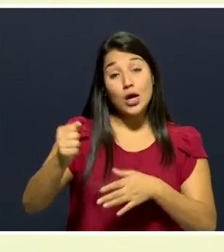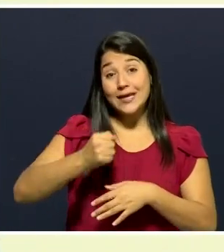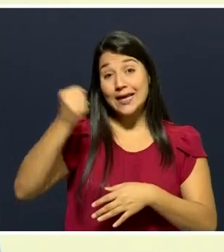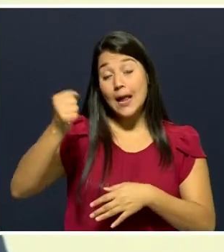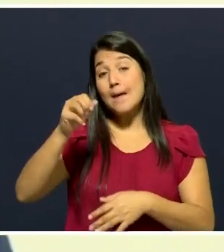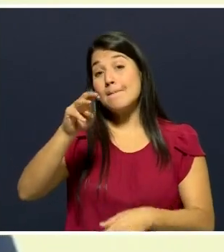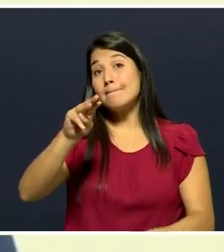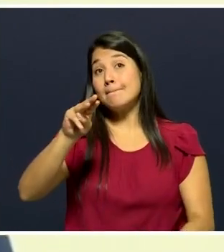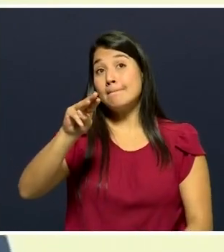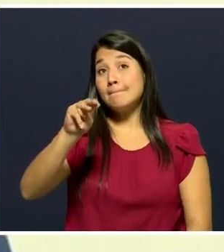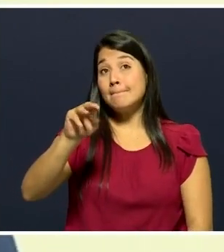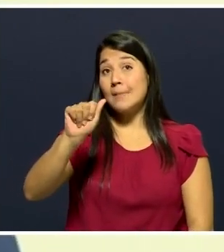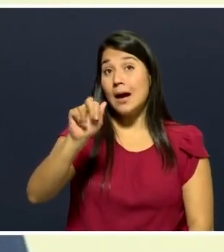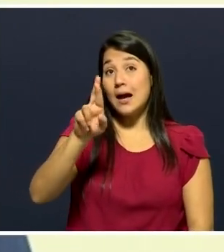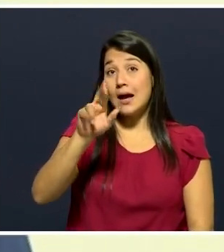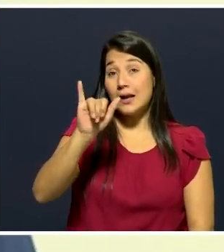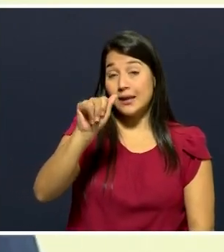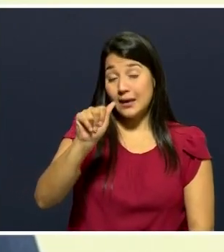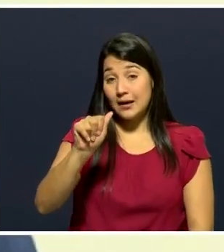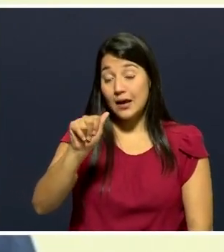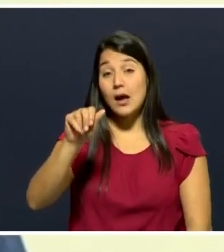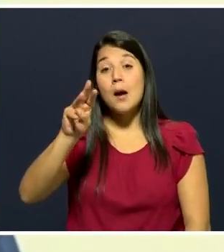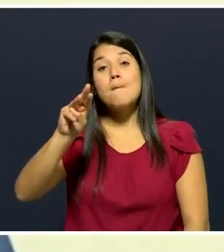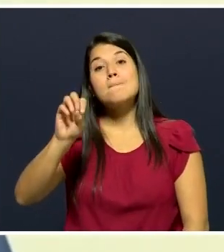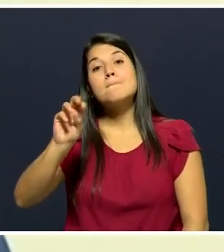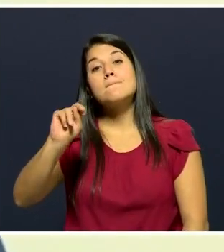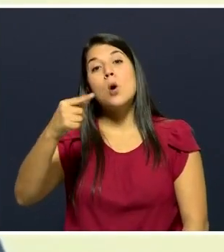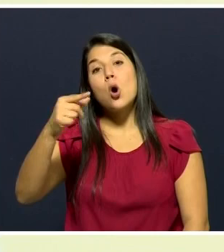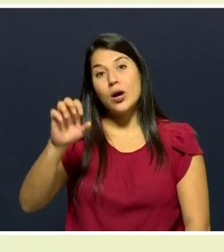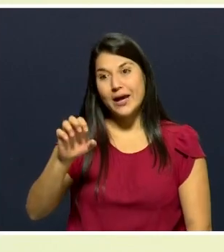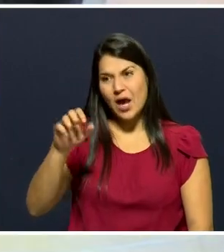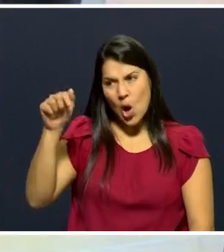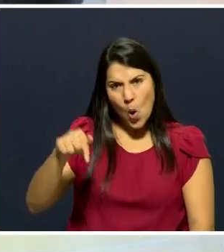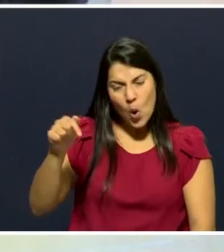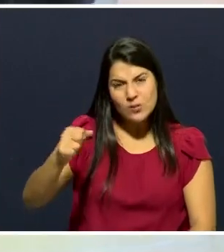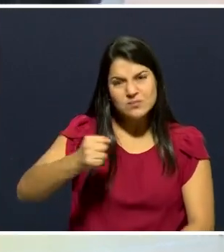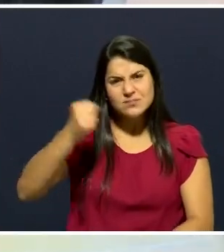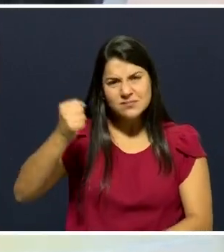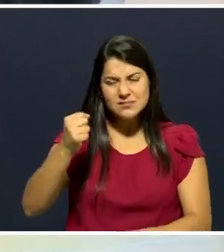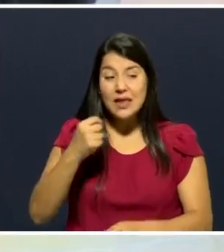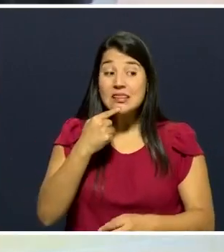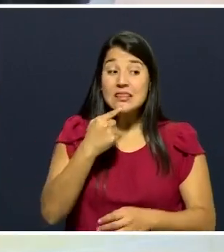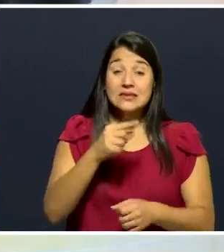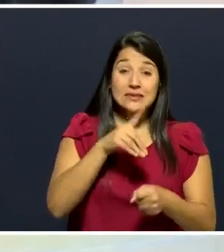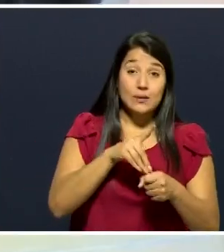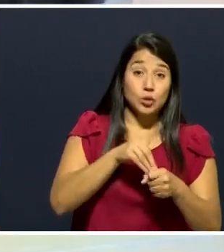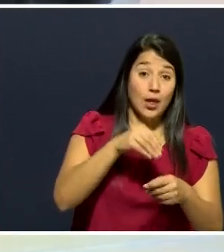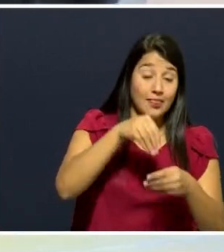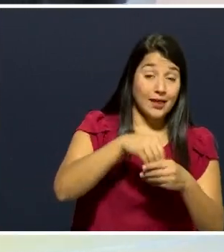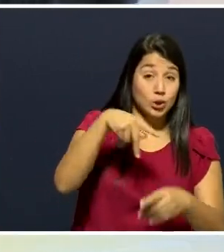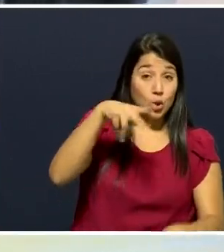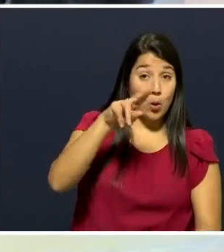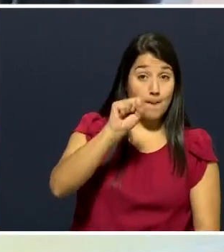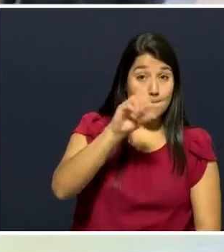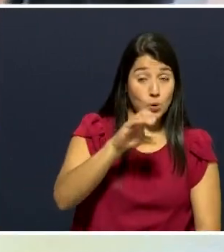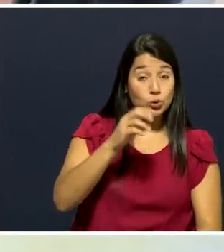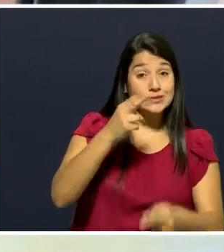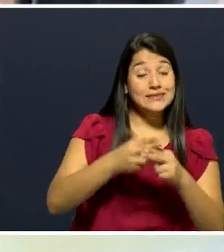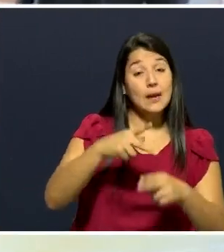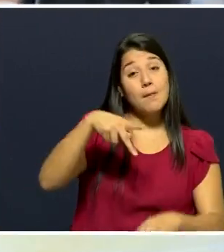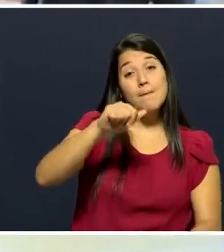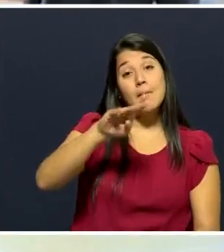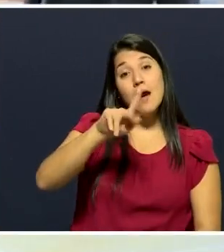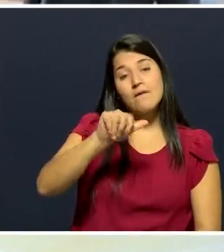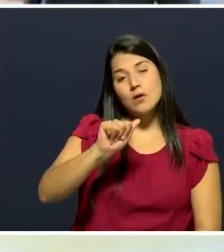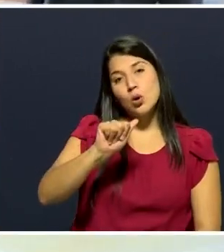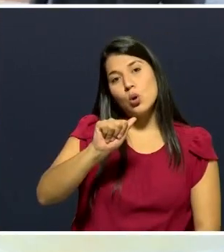Vita Monge generó molestia a lo interno de la fracción del Partido Unidad Social Cristiana. Según el diputado del PUS, Pablo Heriberto Abarca, este puesto se